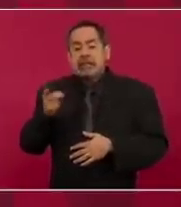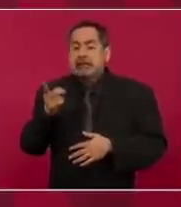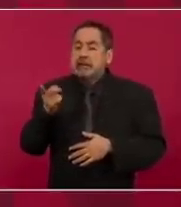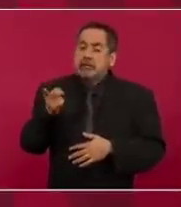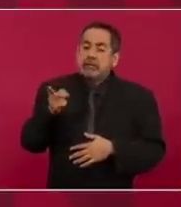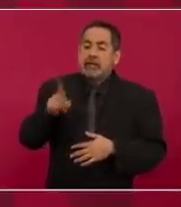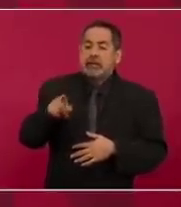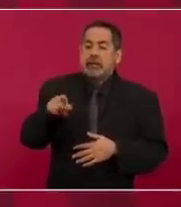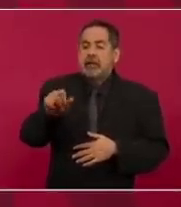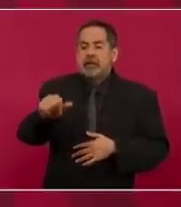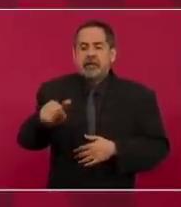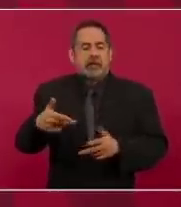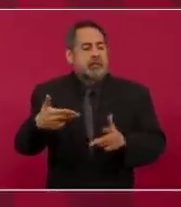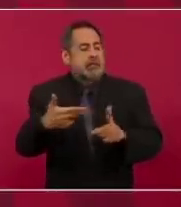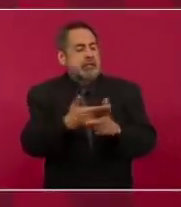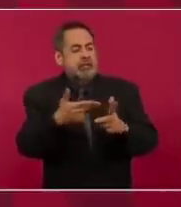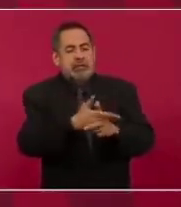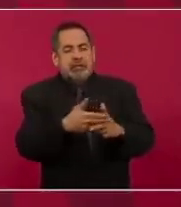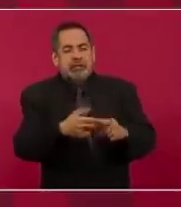los asesinos: